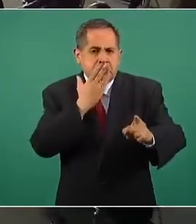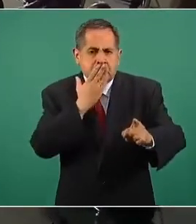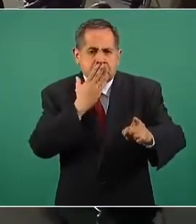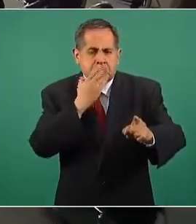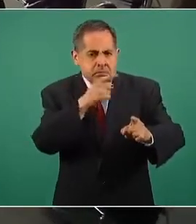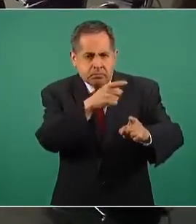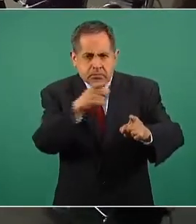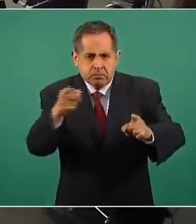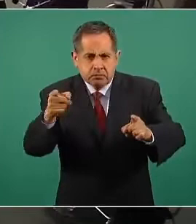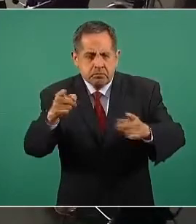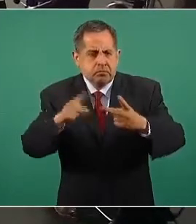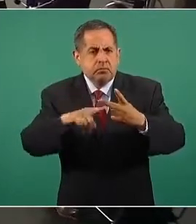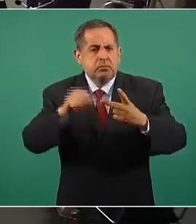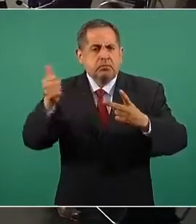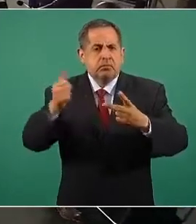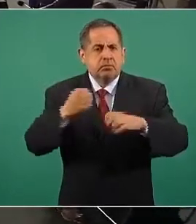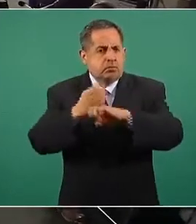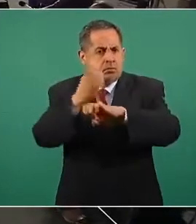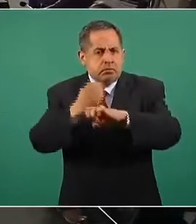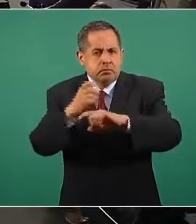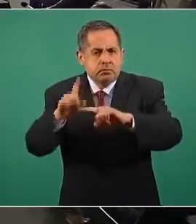que viene de alguna entidad federativa?